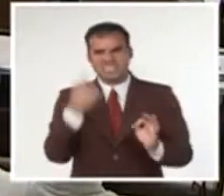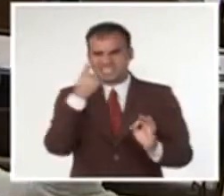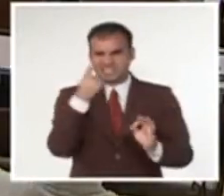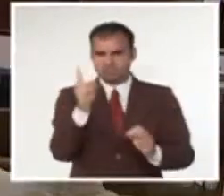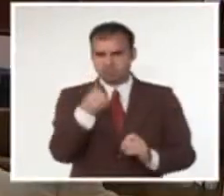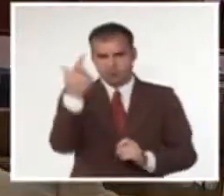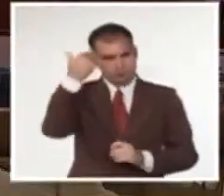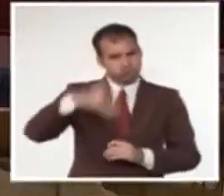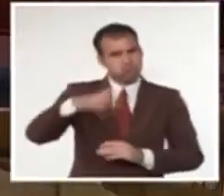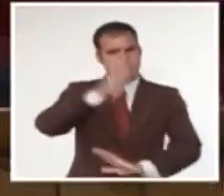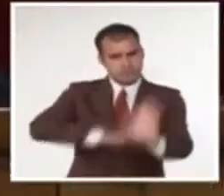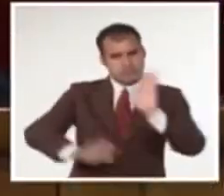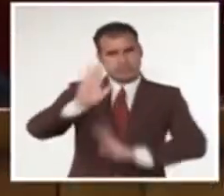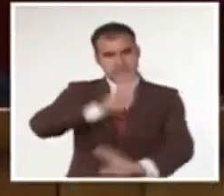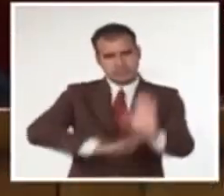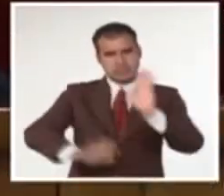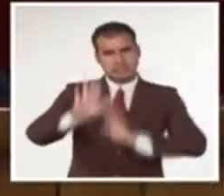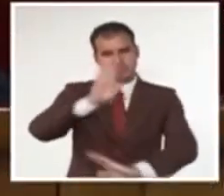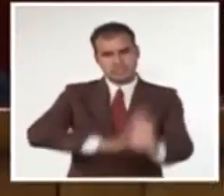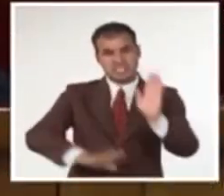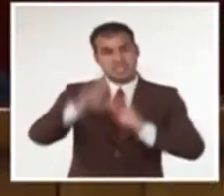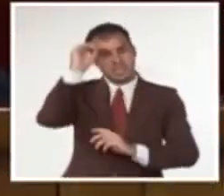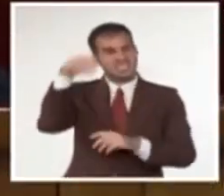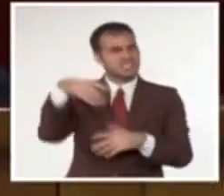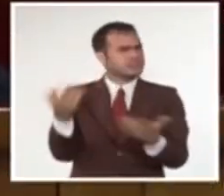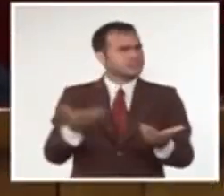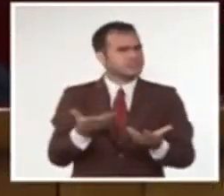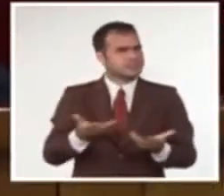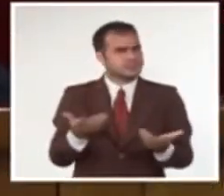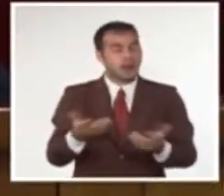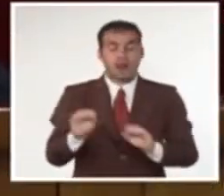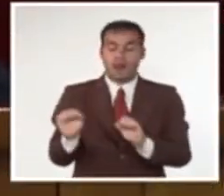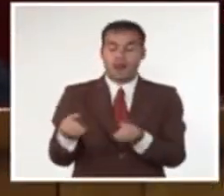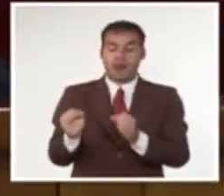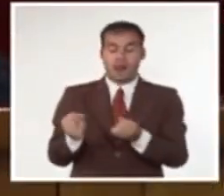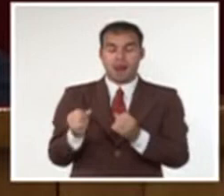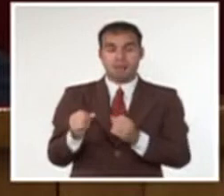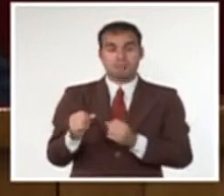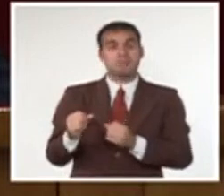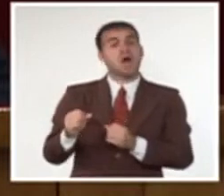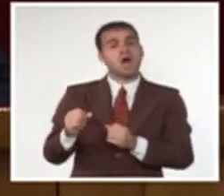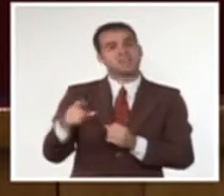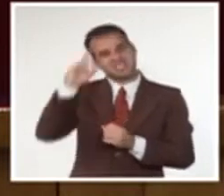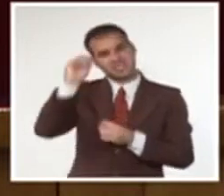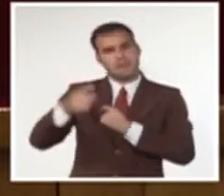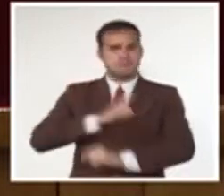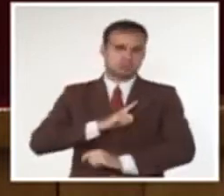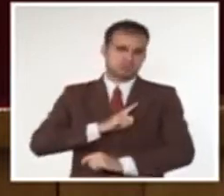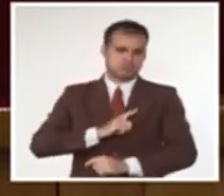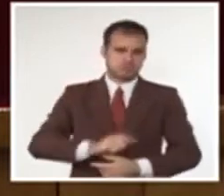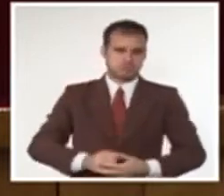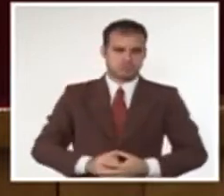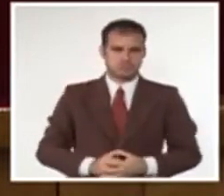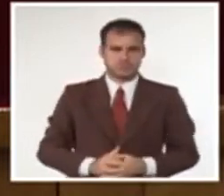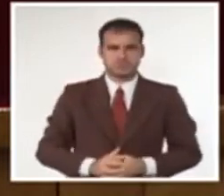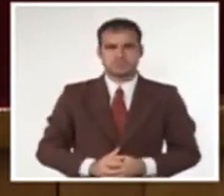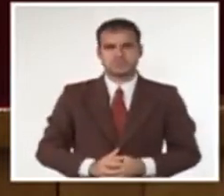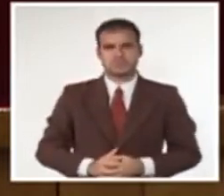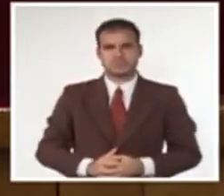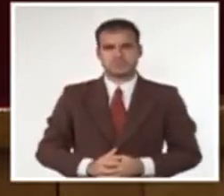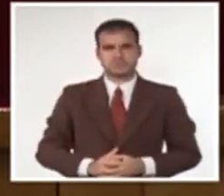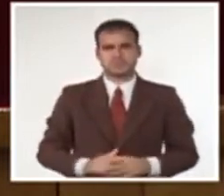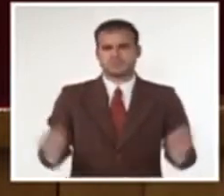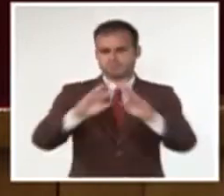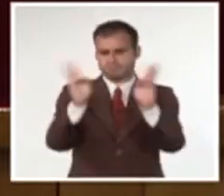a la hegemonía global impuesta por la dictadura del capital. La utilización de algoritmos en redes